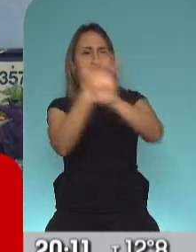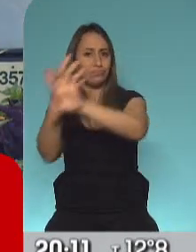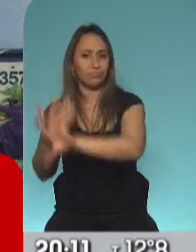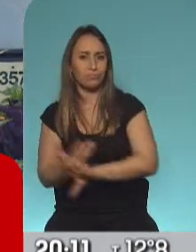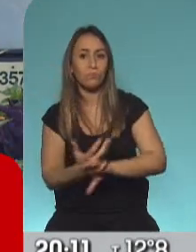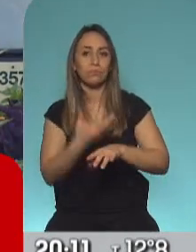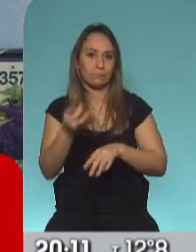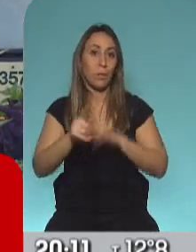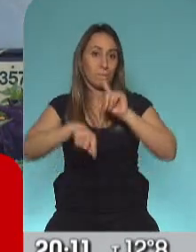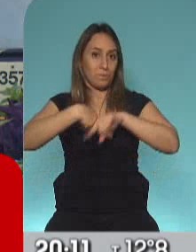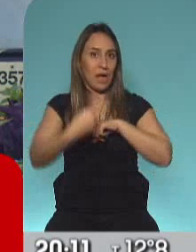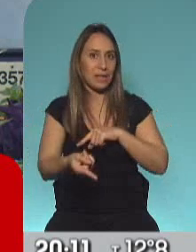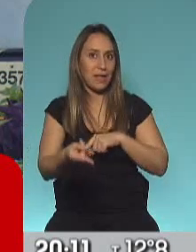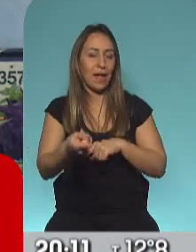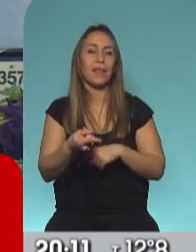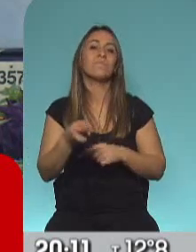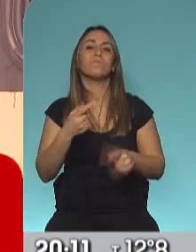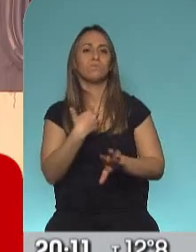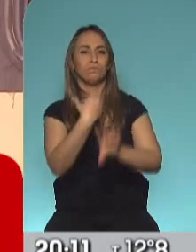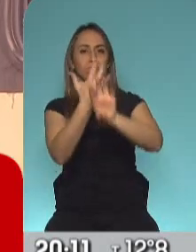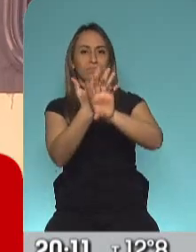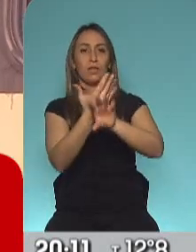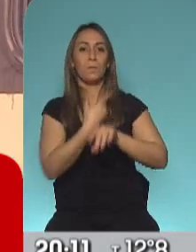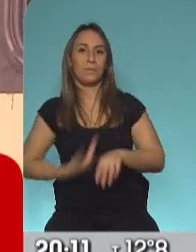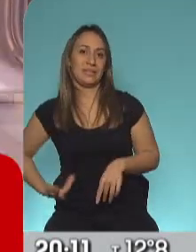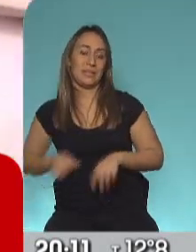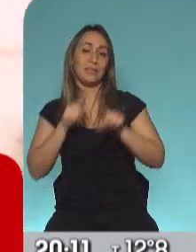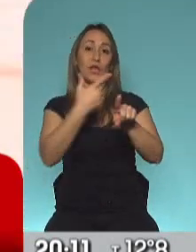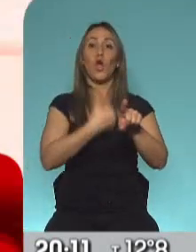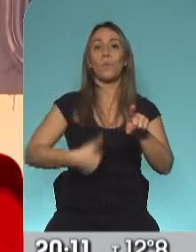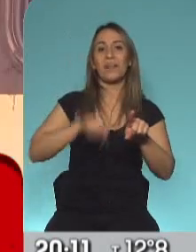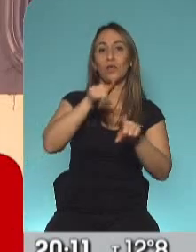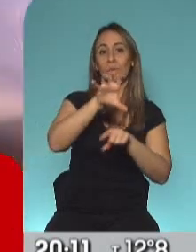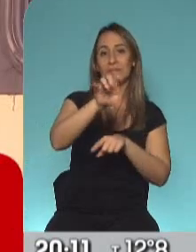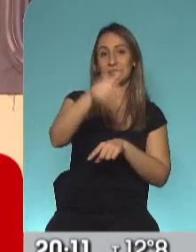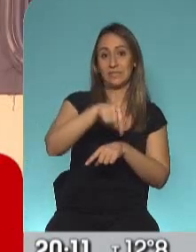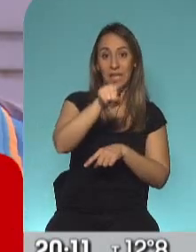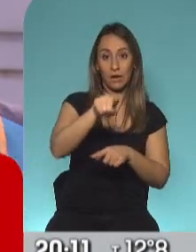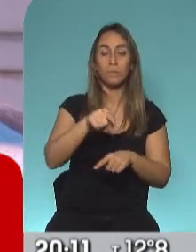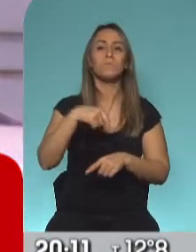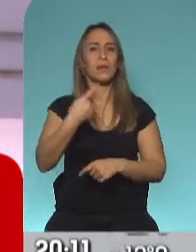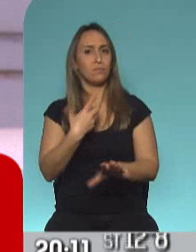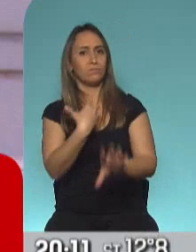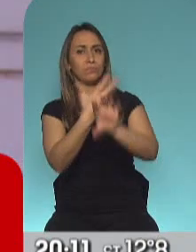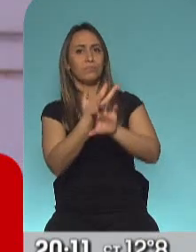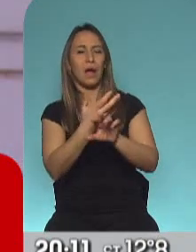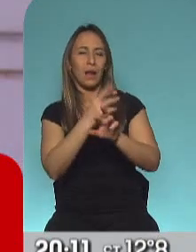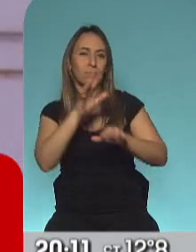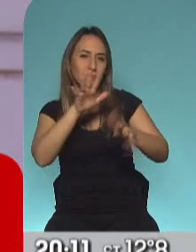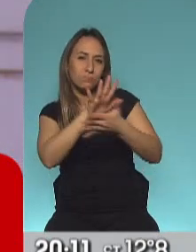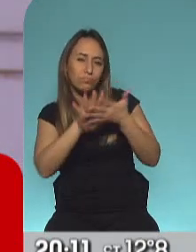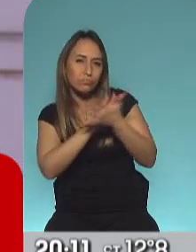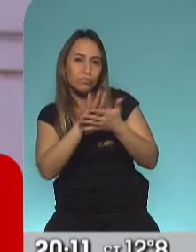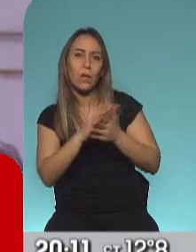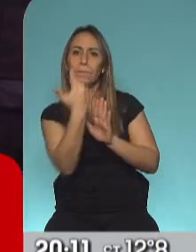de Alberto Fernández y Capitanich, un cierto respaldo político del presidente, que se va, por supuesto, a interiorizar sobre el plan sanitario y el